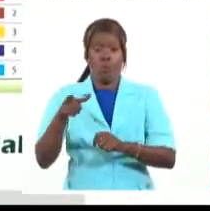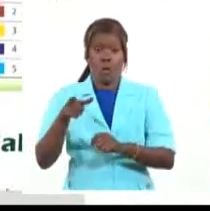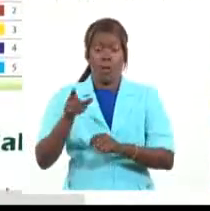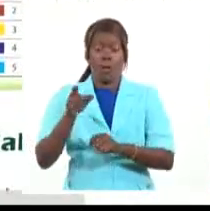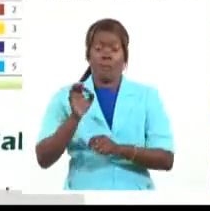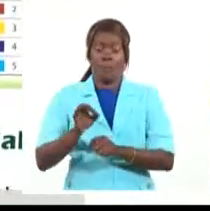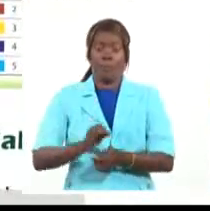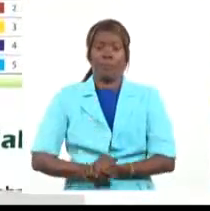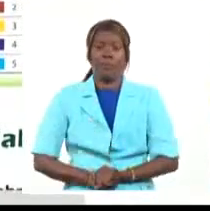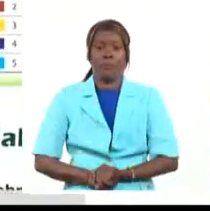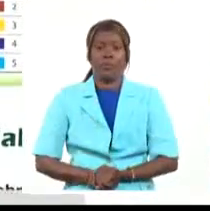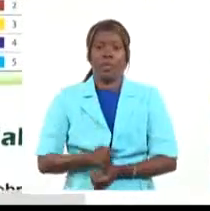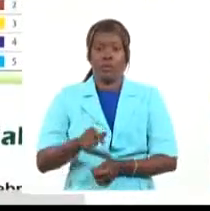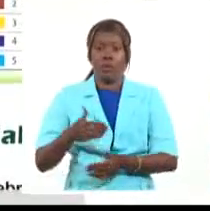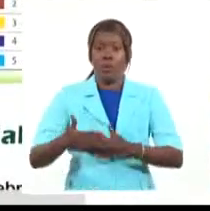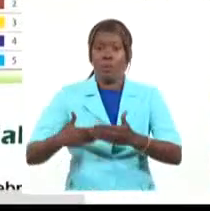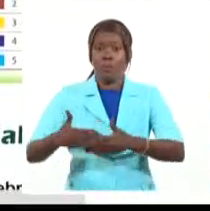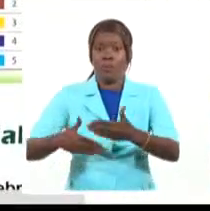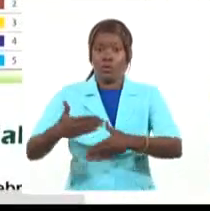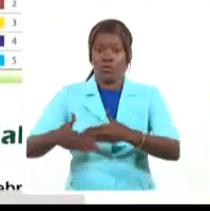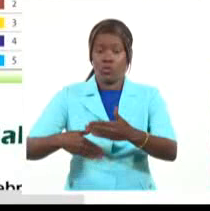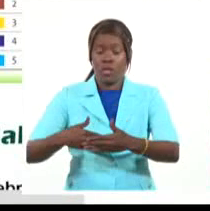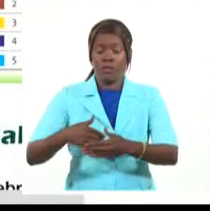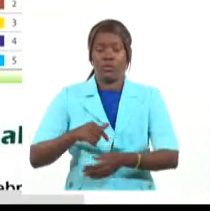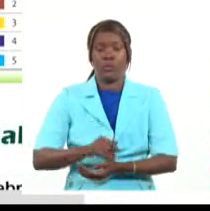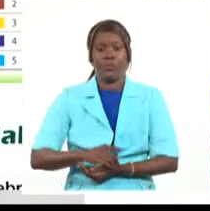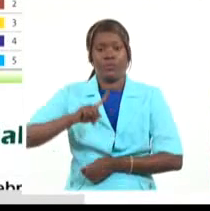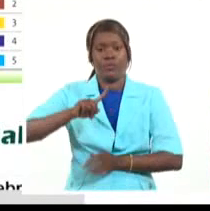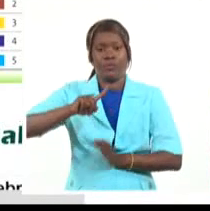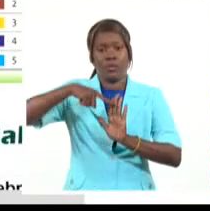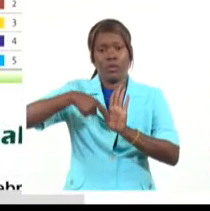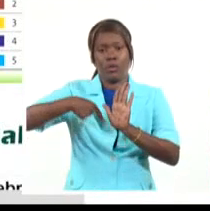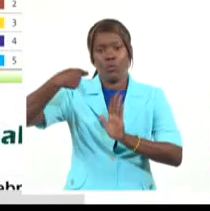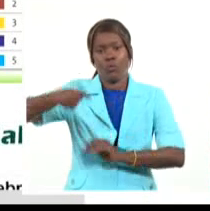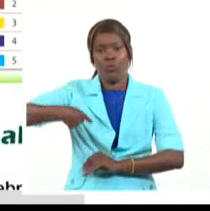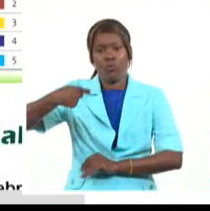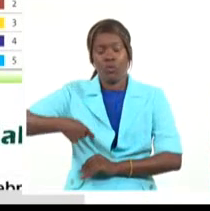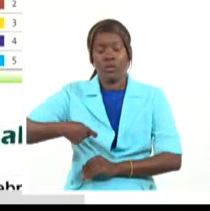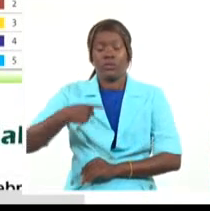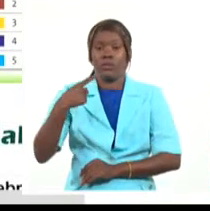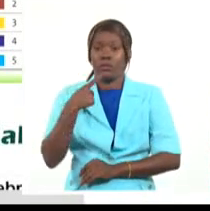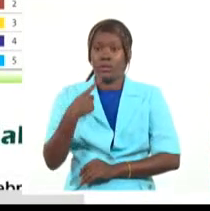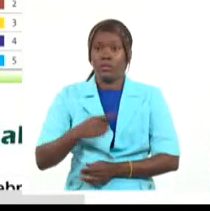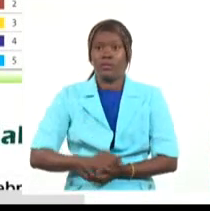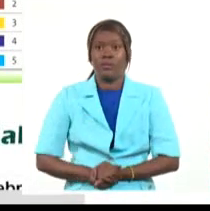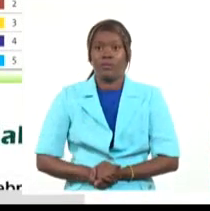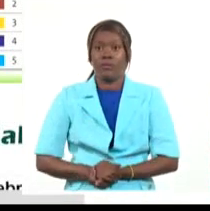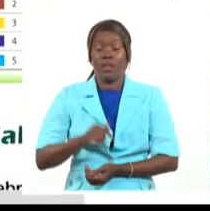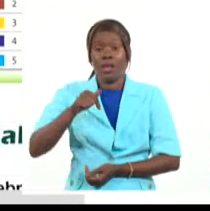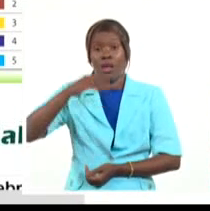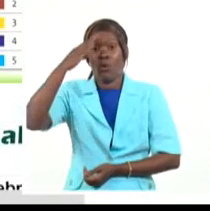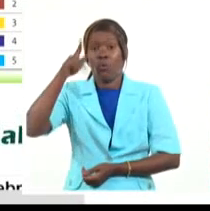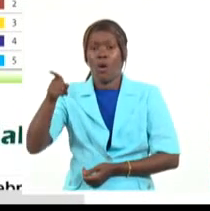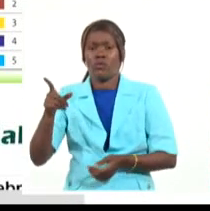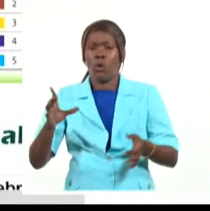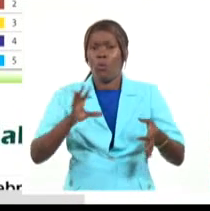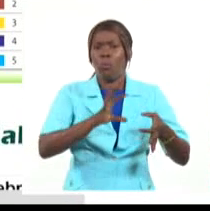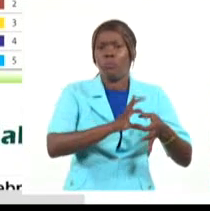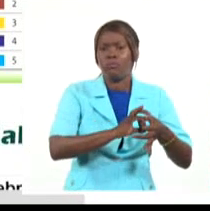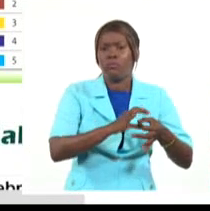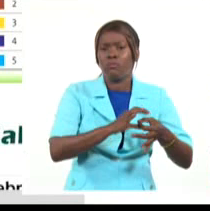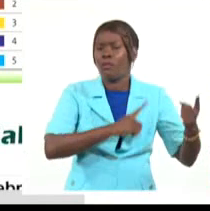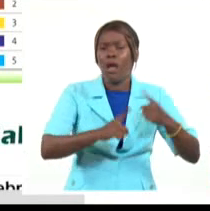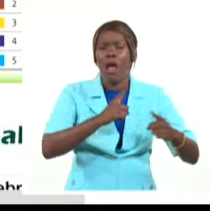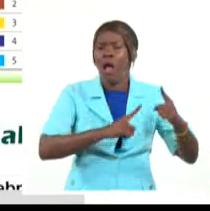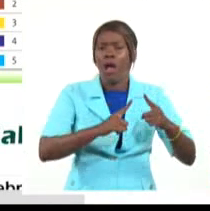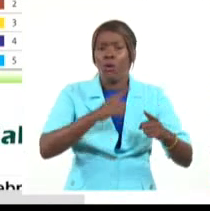procedimiento judicial se dirime si CRF es acreedor del Banco Nacional de Cuba y de Cuba por el monto